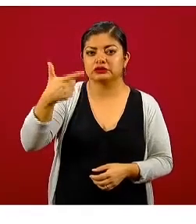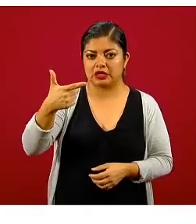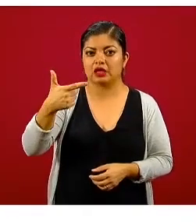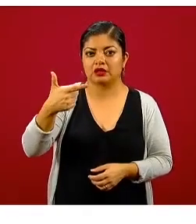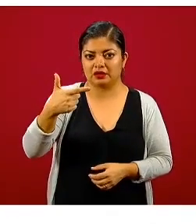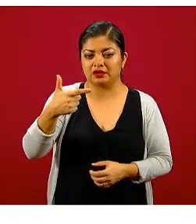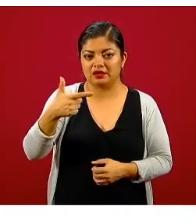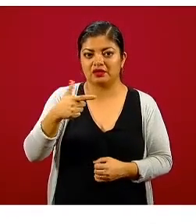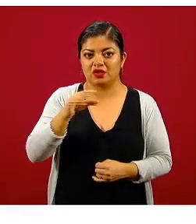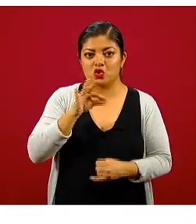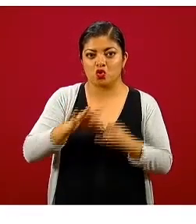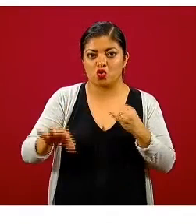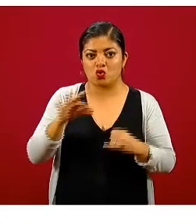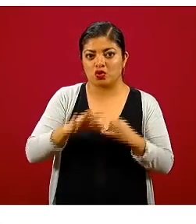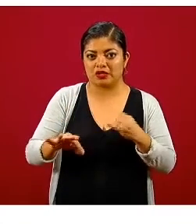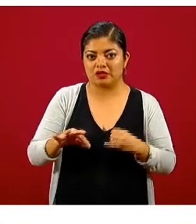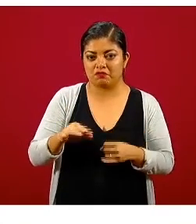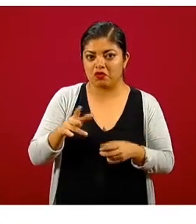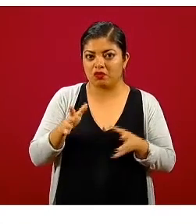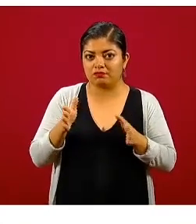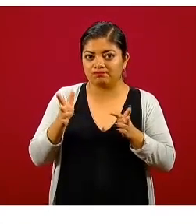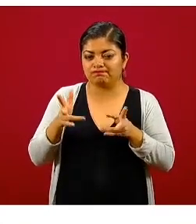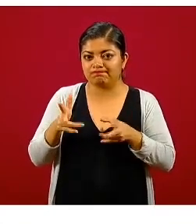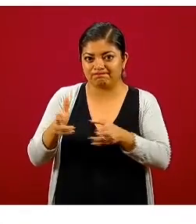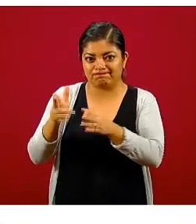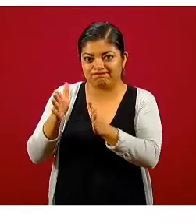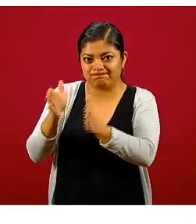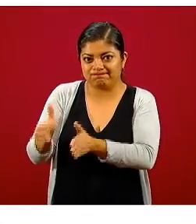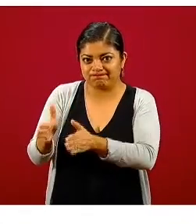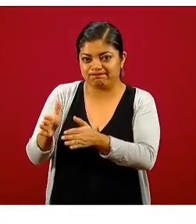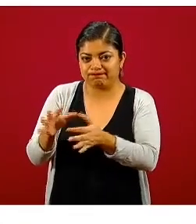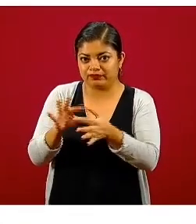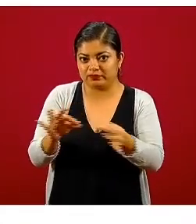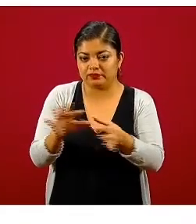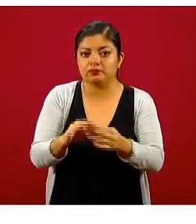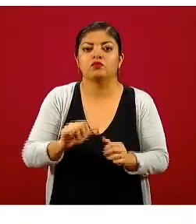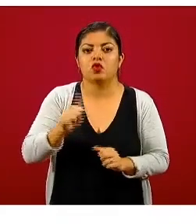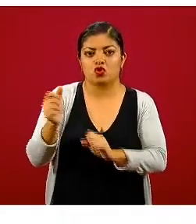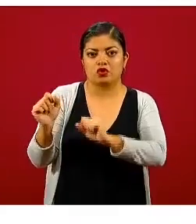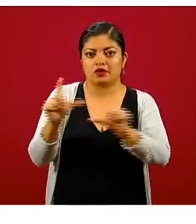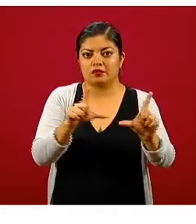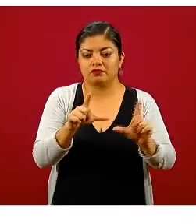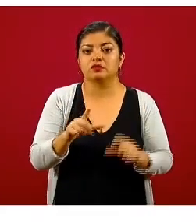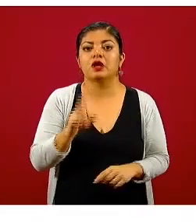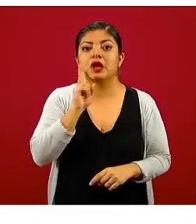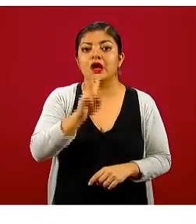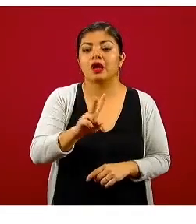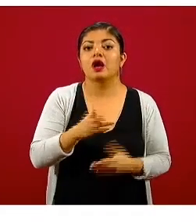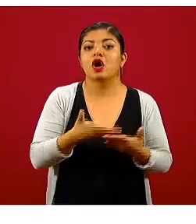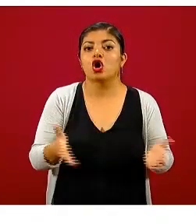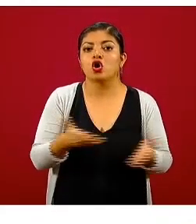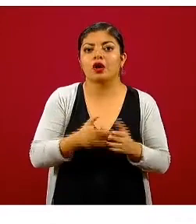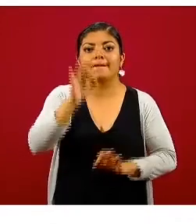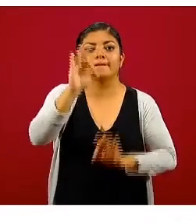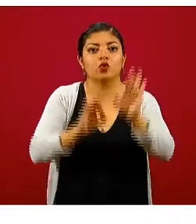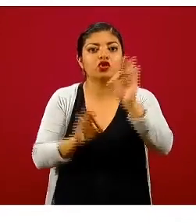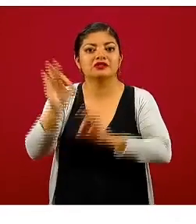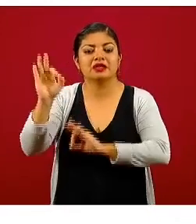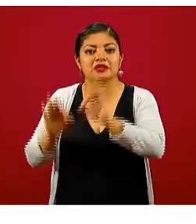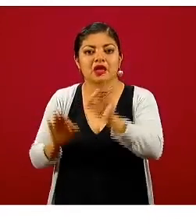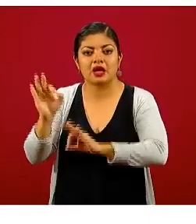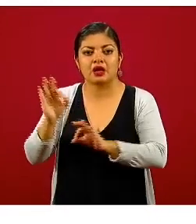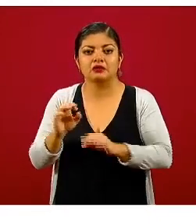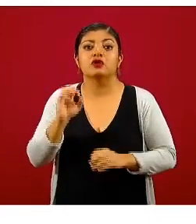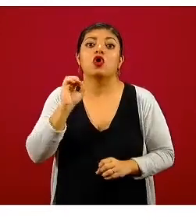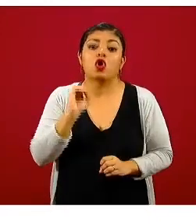del último corte. En la siguiente diapositiva vemos ahora los porcentajes o